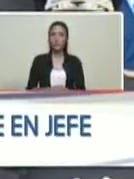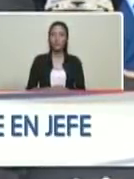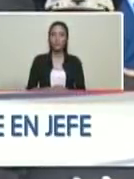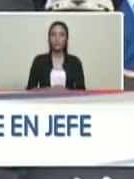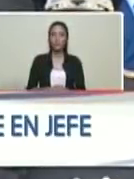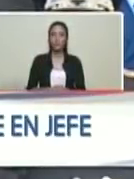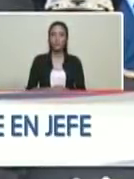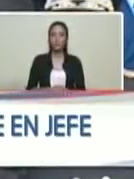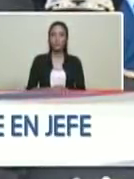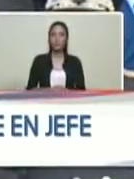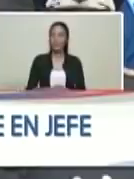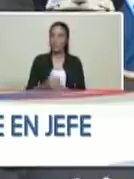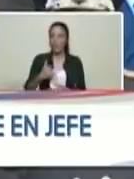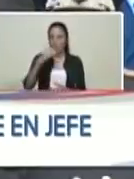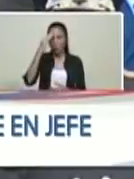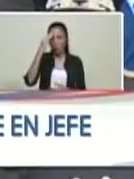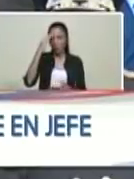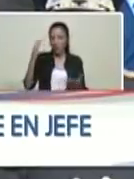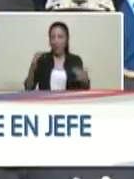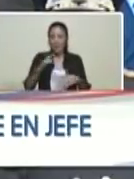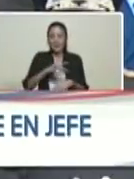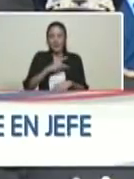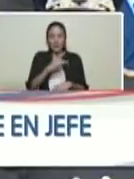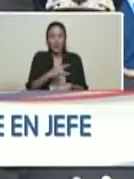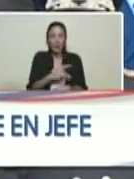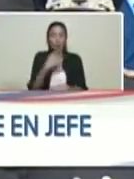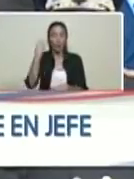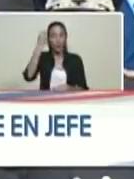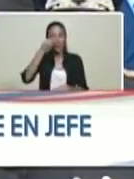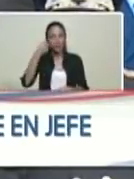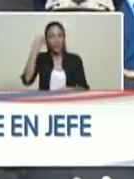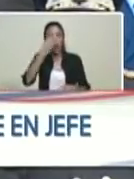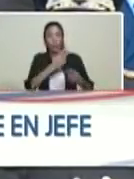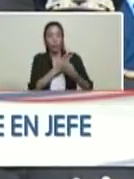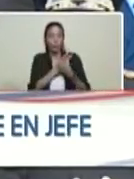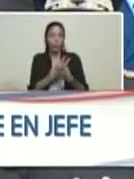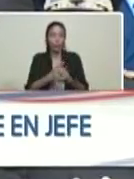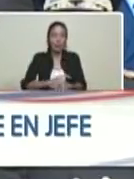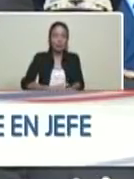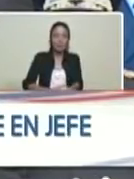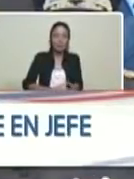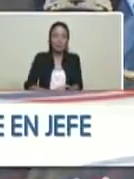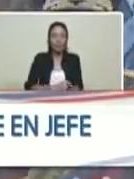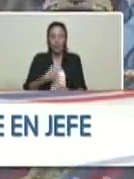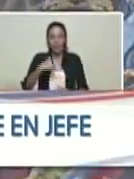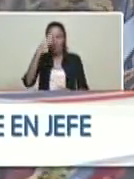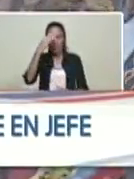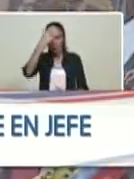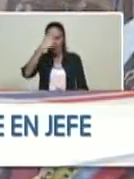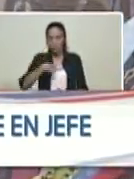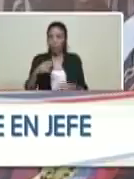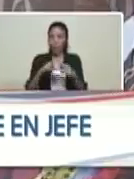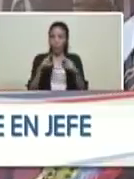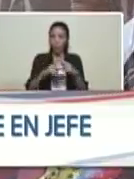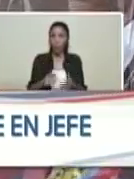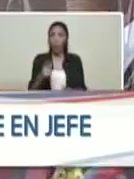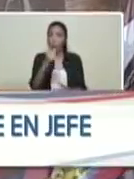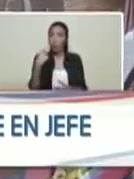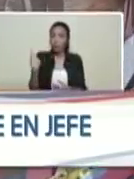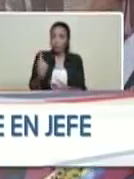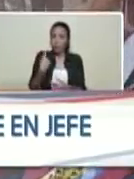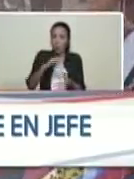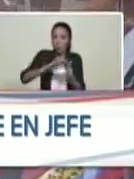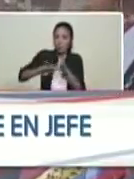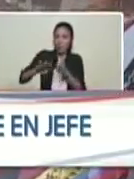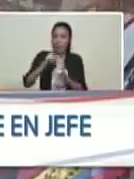sé muy bien sus sentimientos sus pensamientos su valentía su coraje no me han dejado solos ni un segundo